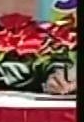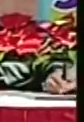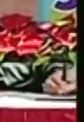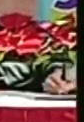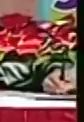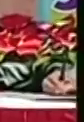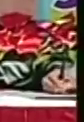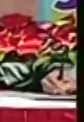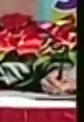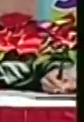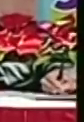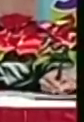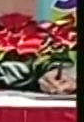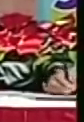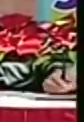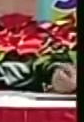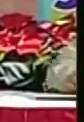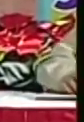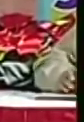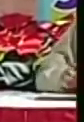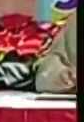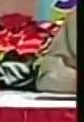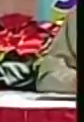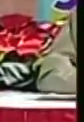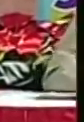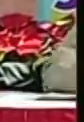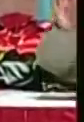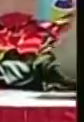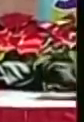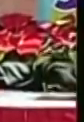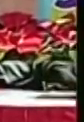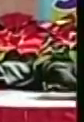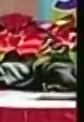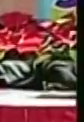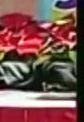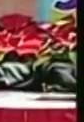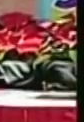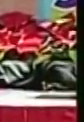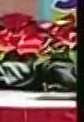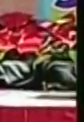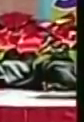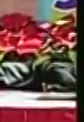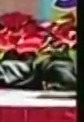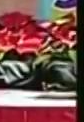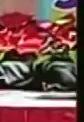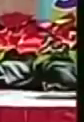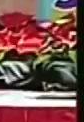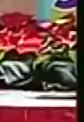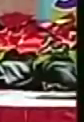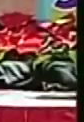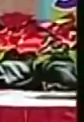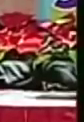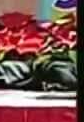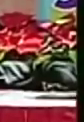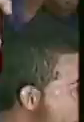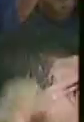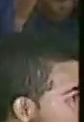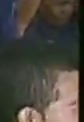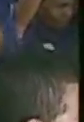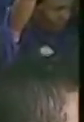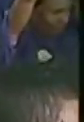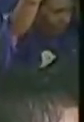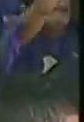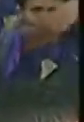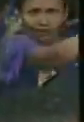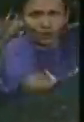500.000 mujeres jefas de hogar. 4 millones más. De cestatiques 500.000 bolívares para defender